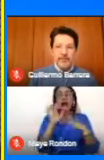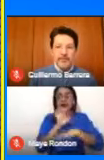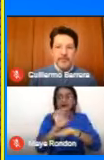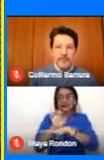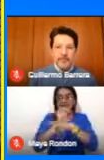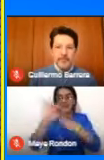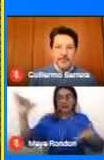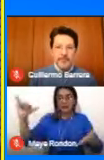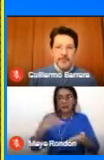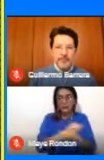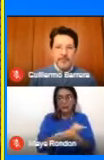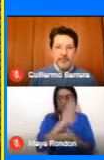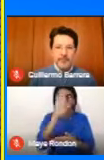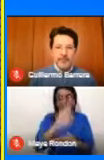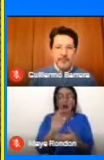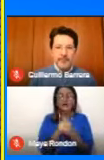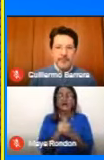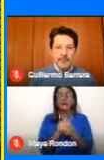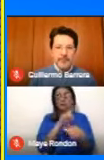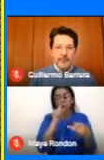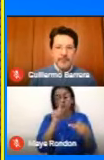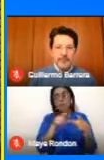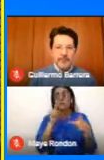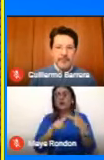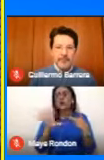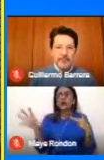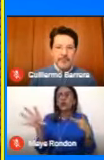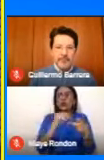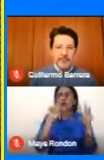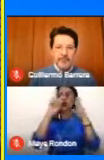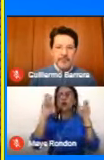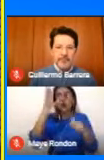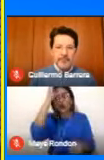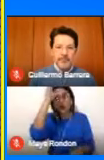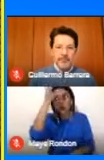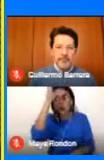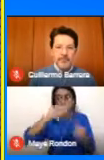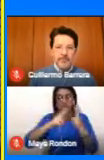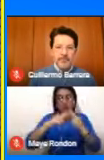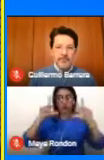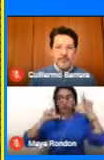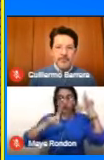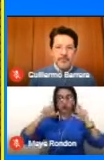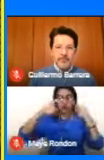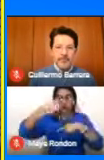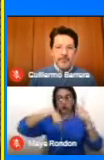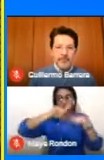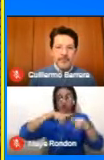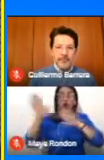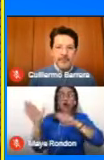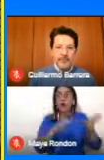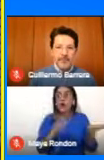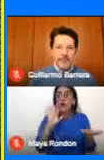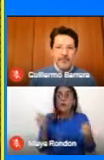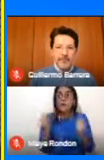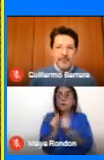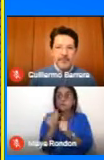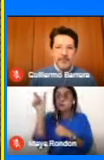viajes, hemos venido hablando de toda la conceptualización del turismo, y hoy nos acompaña